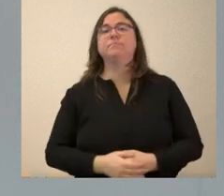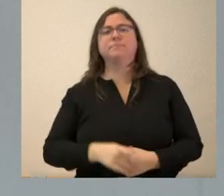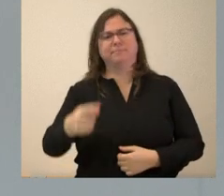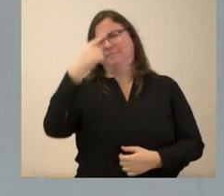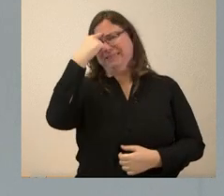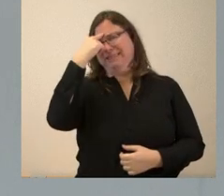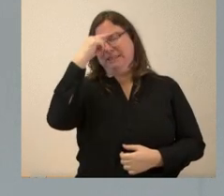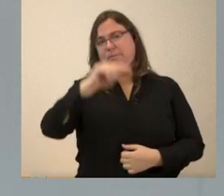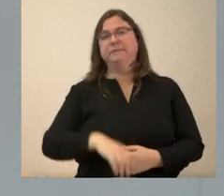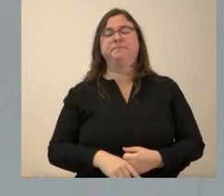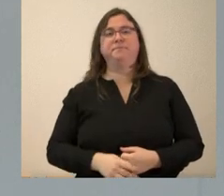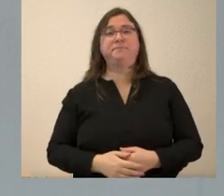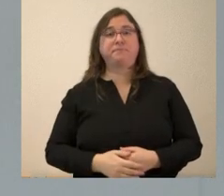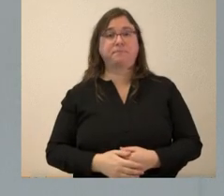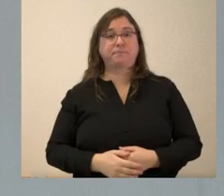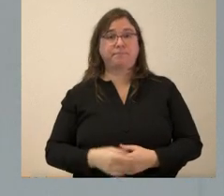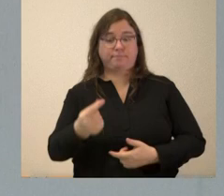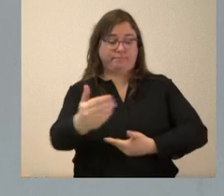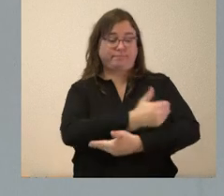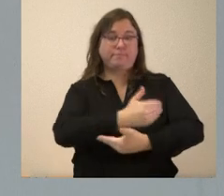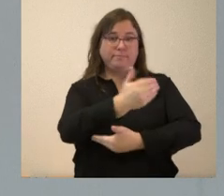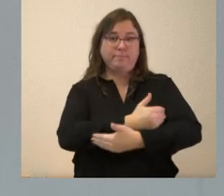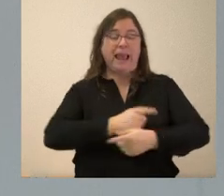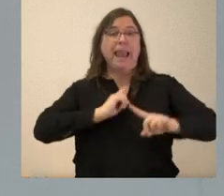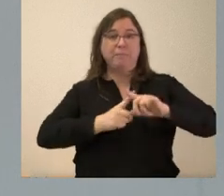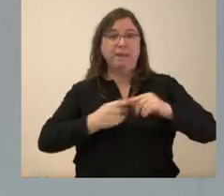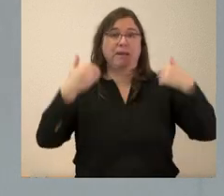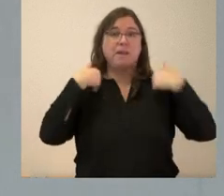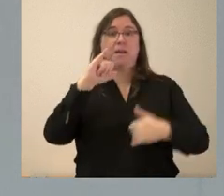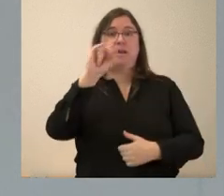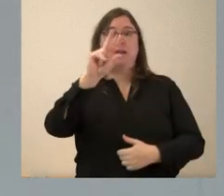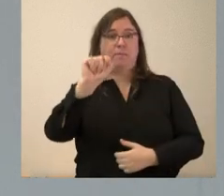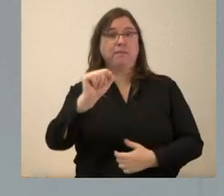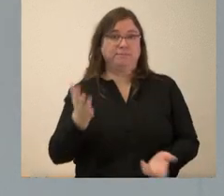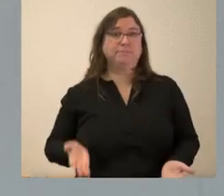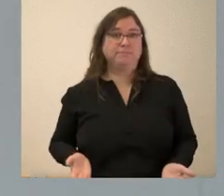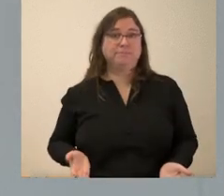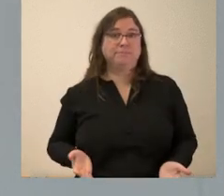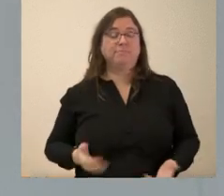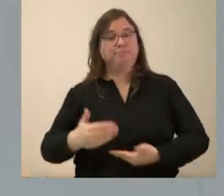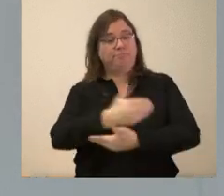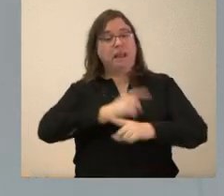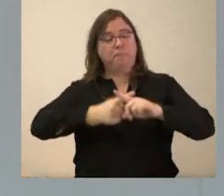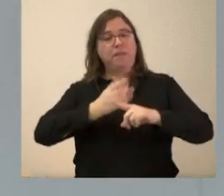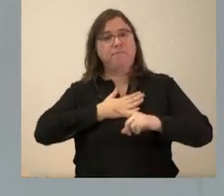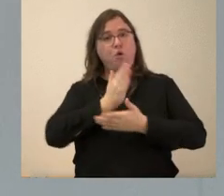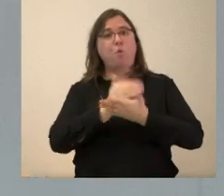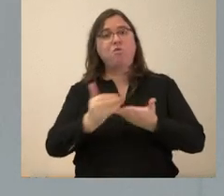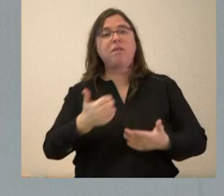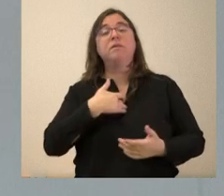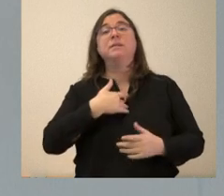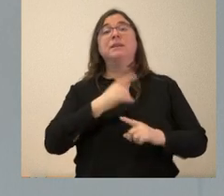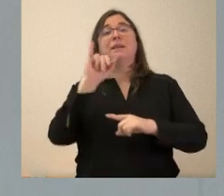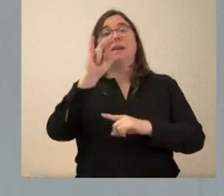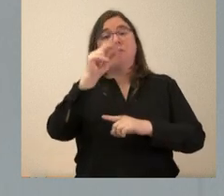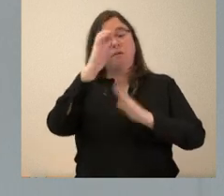saben que la mitad de la recaudación del IVA corresponde a las comunidades autónomas en la medida en que hay una rebaja del IVA tal y como habíamos